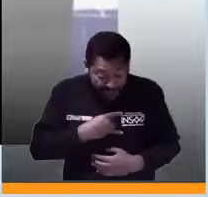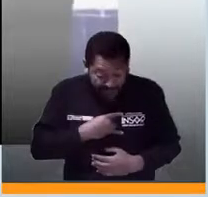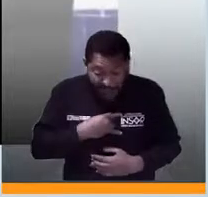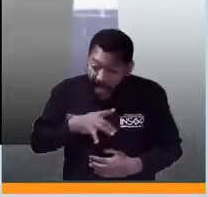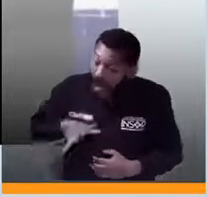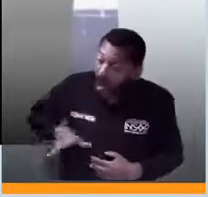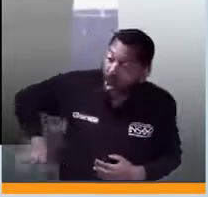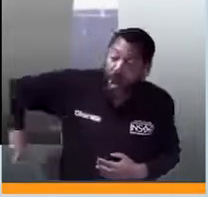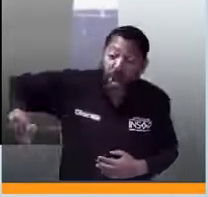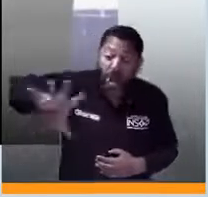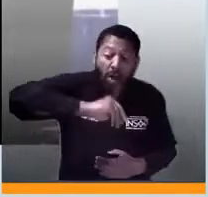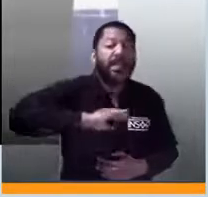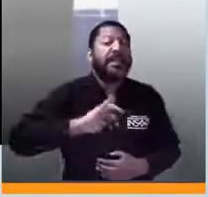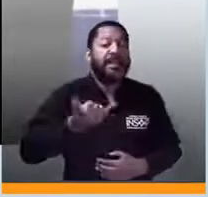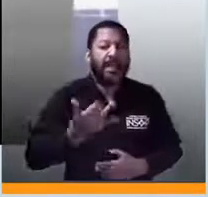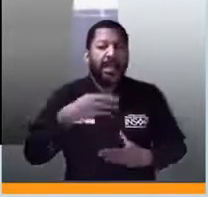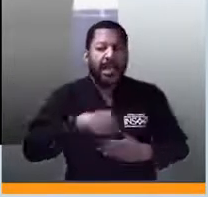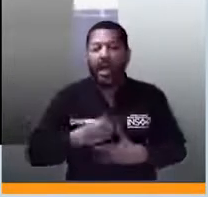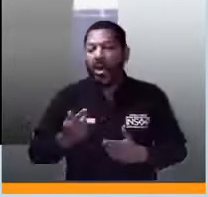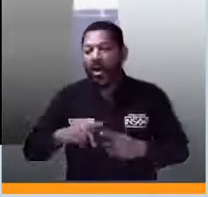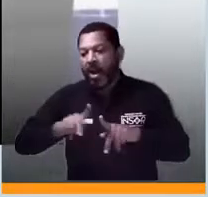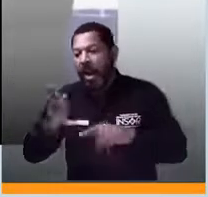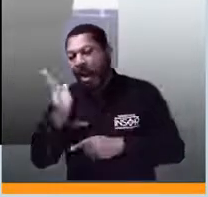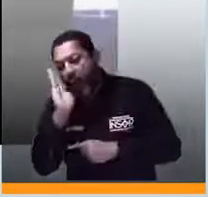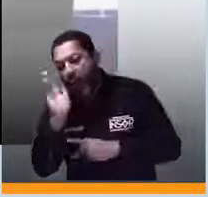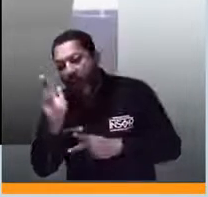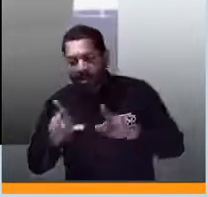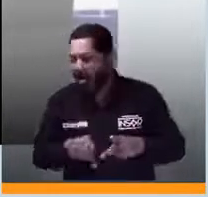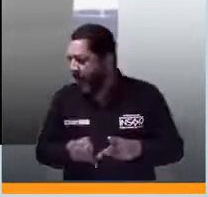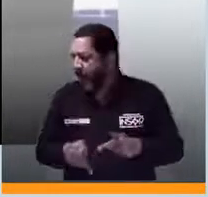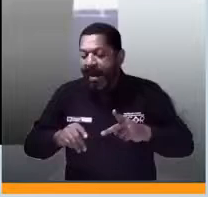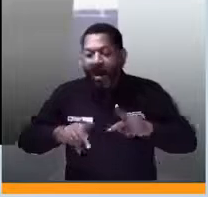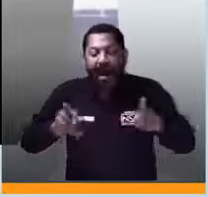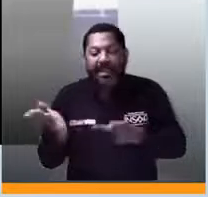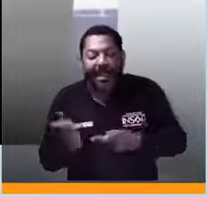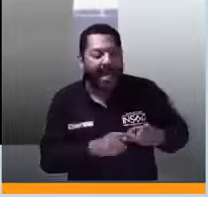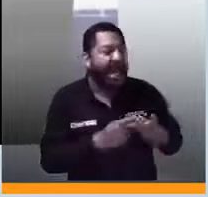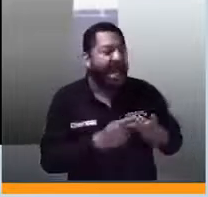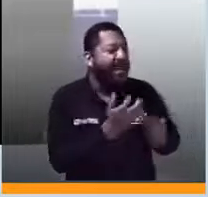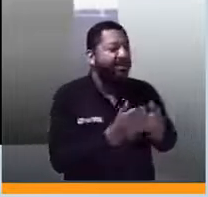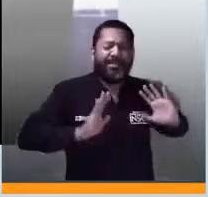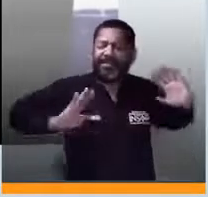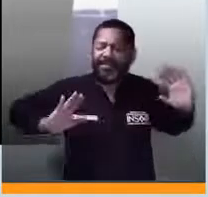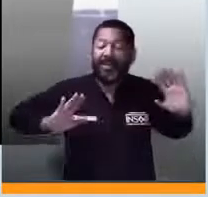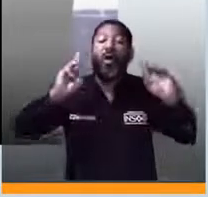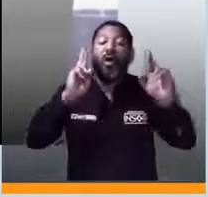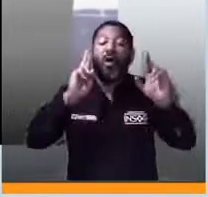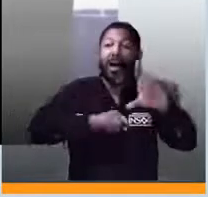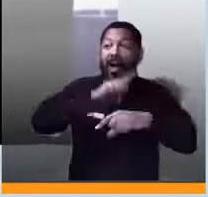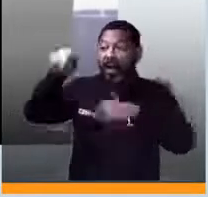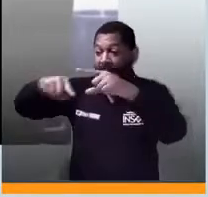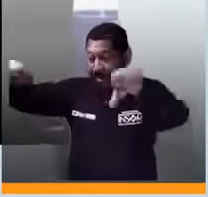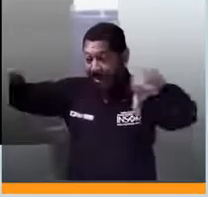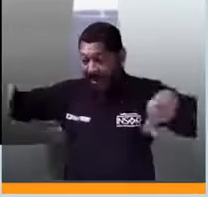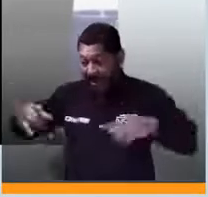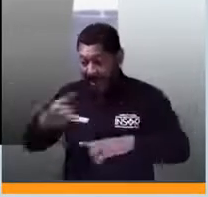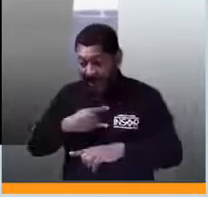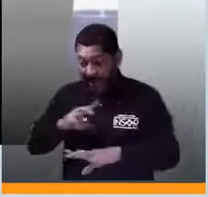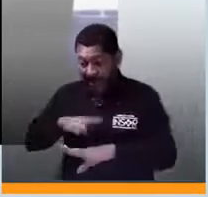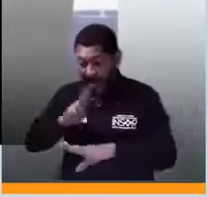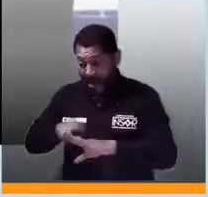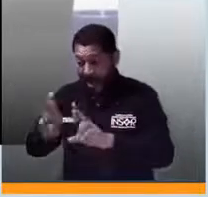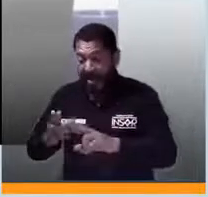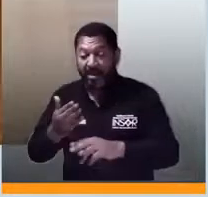llevamos. Nos la hemos llevado al cuarto, a la sala, a nuestros sueños, a todos nuestros lugares. Ojalá pronto podamos volver al campus, que es su lugar